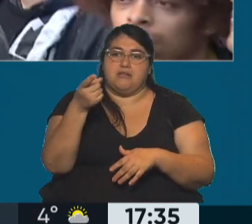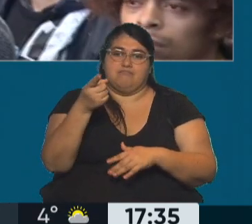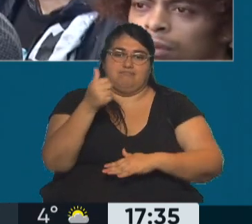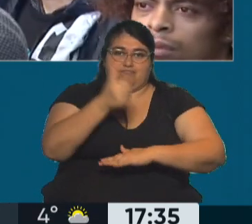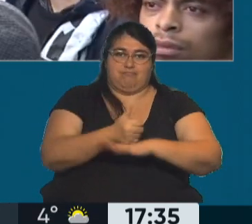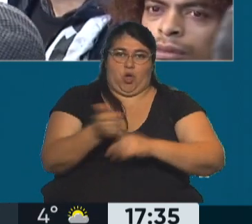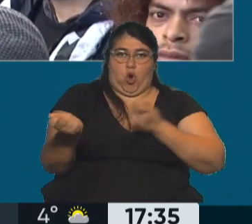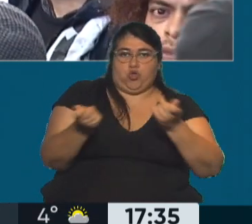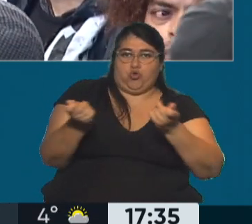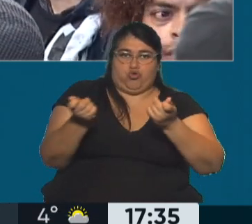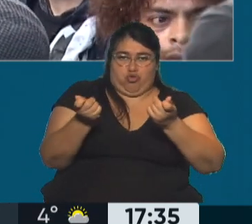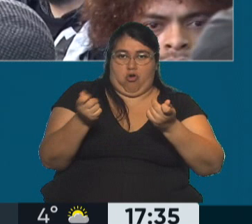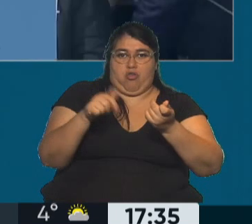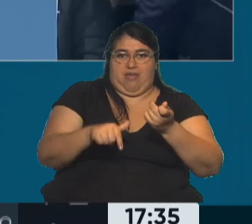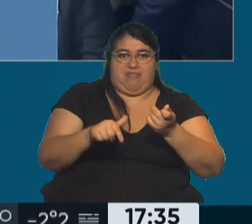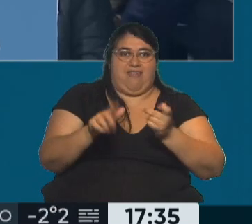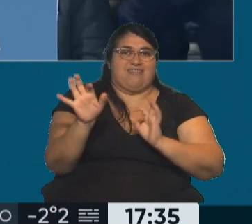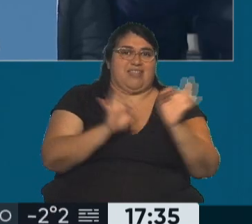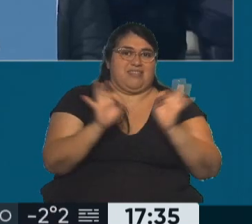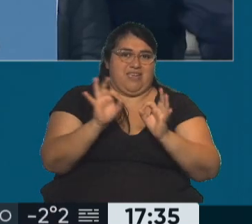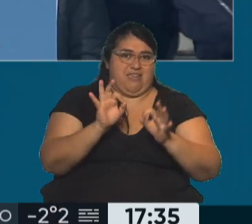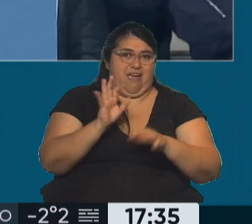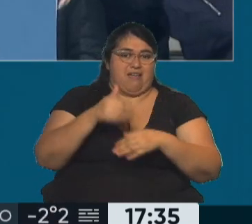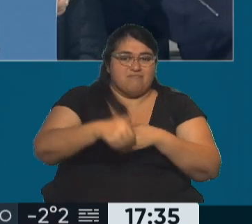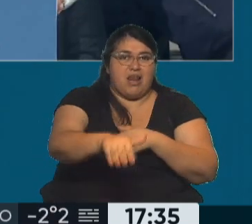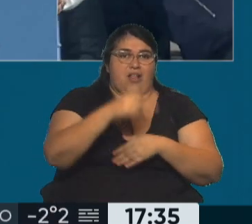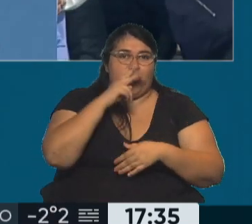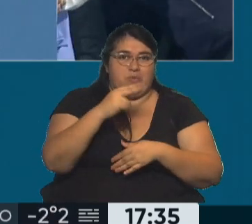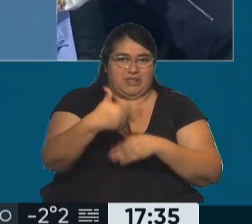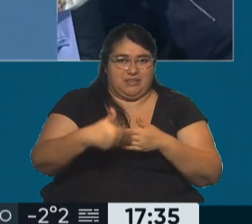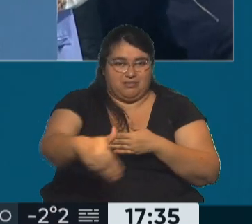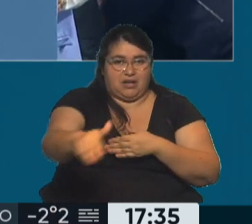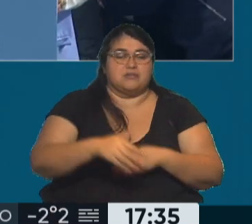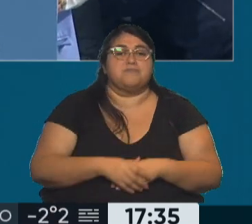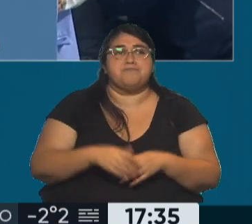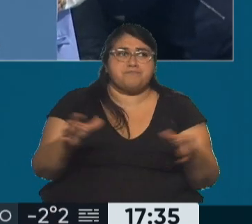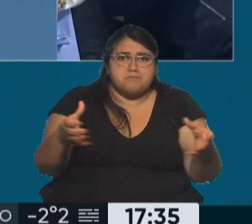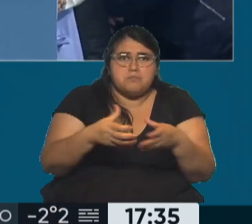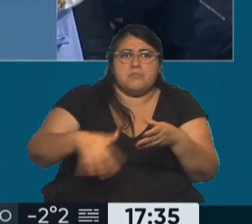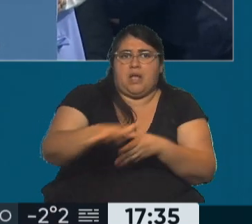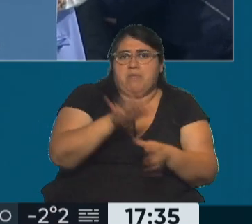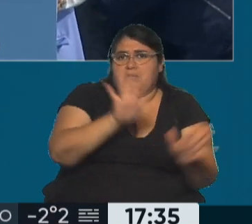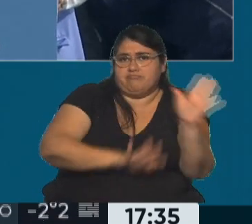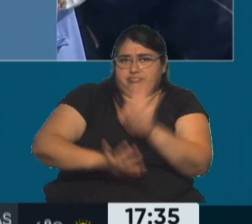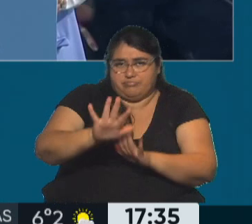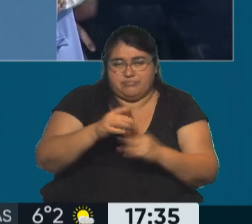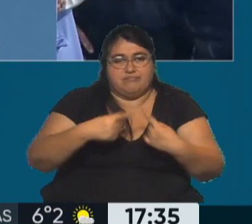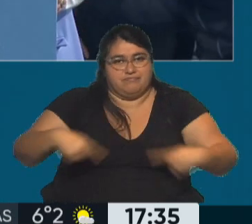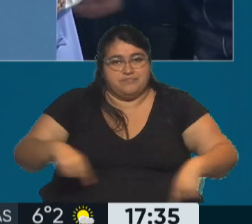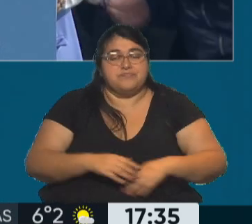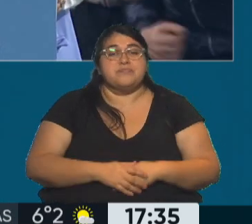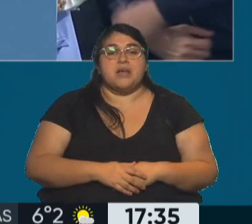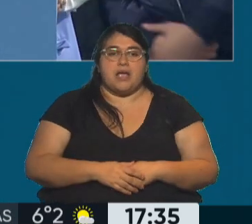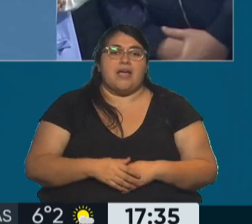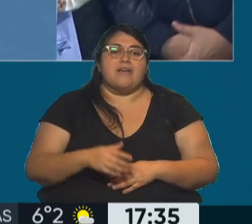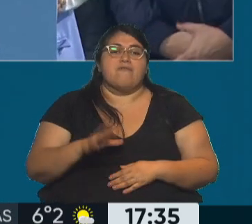proceso electoral en este año 2023 y también en el campo nacional y popular. Digo, quien va a manejar entonces claramente